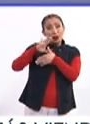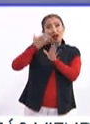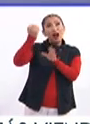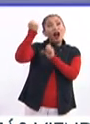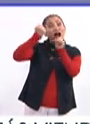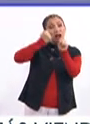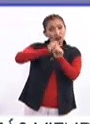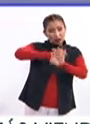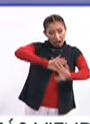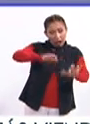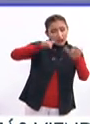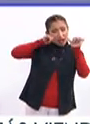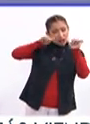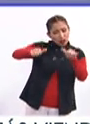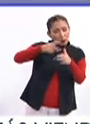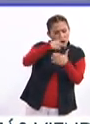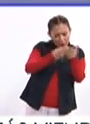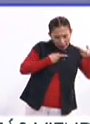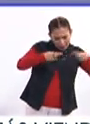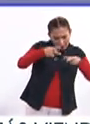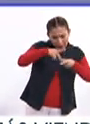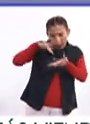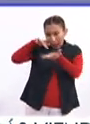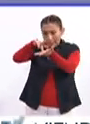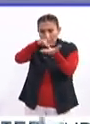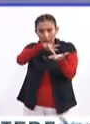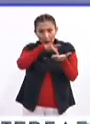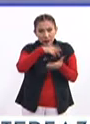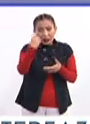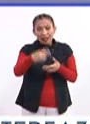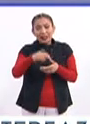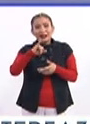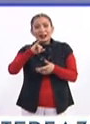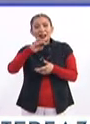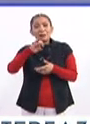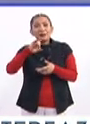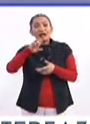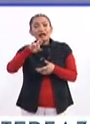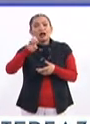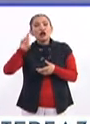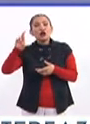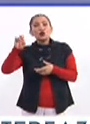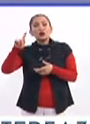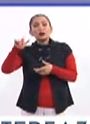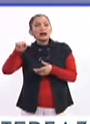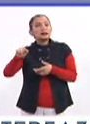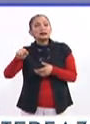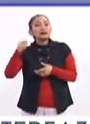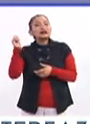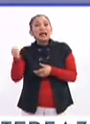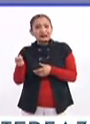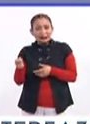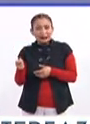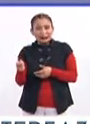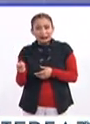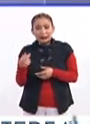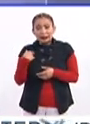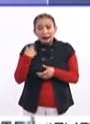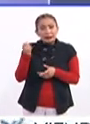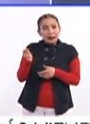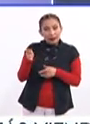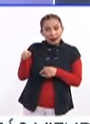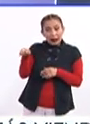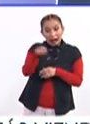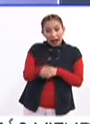muchos años trabajando en un programa de cooperación que se llama Iberrutas. Y no es otra cosa más